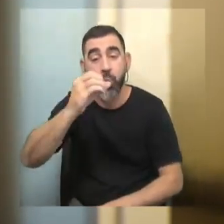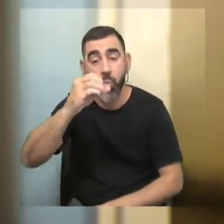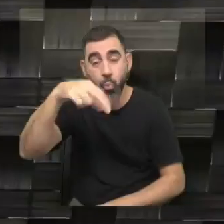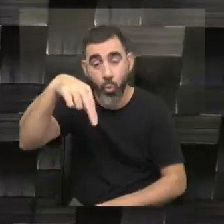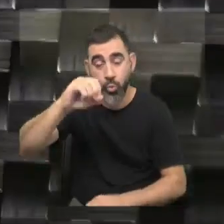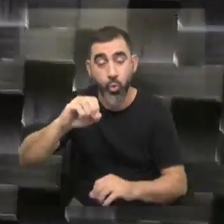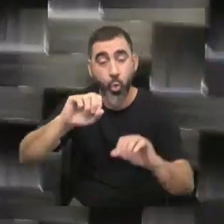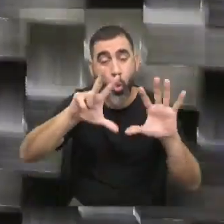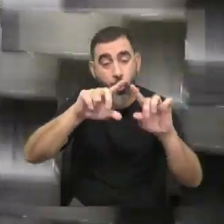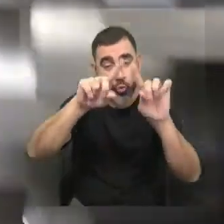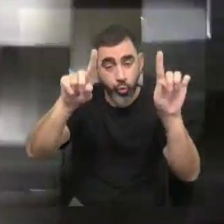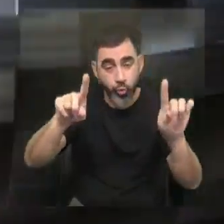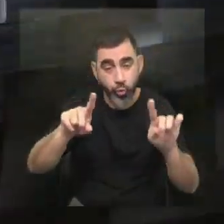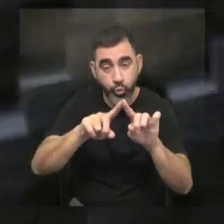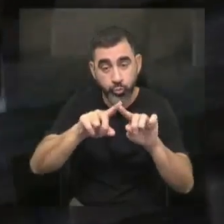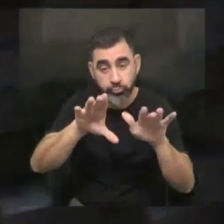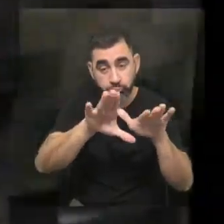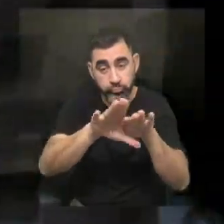en capas paralelas.